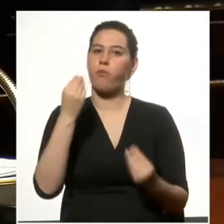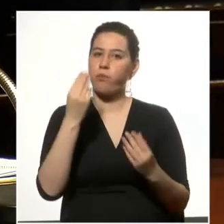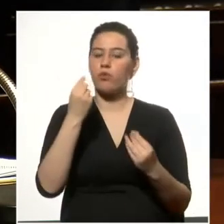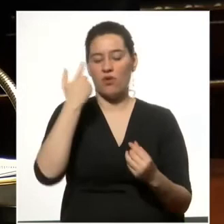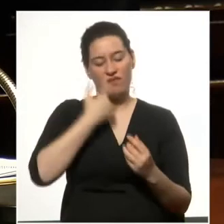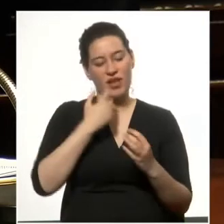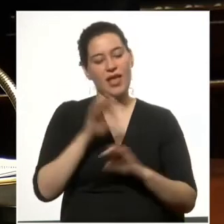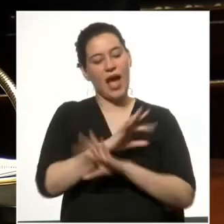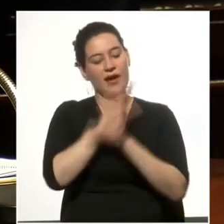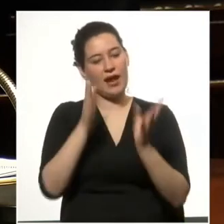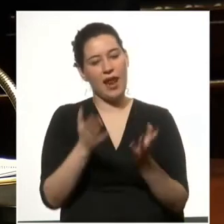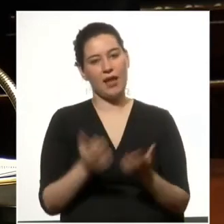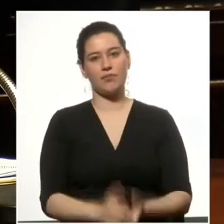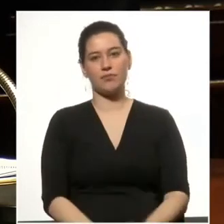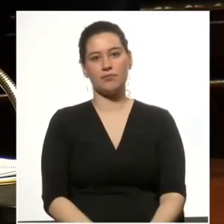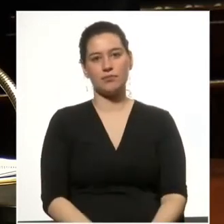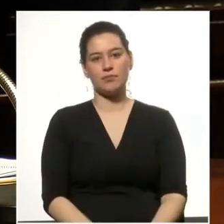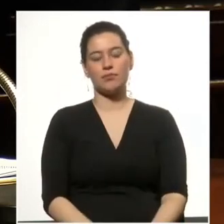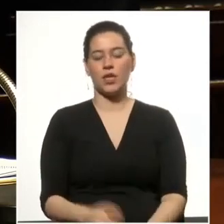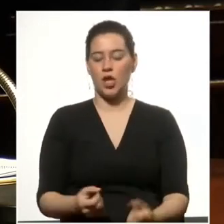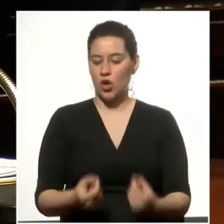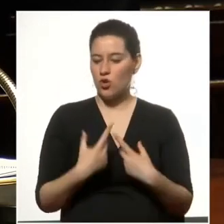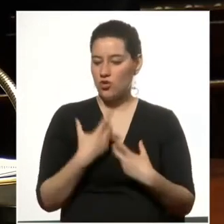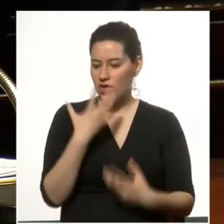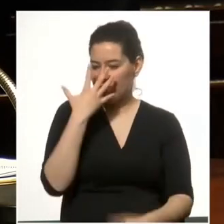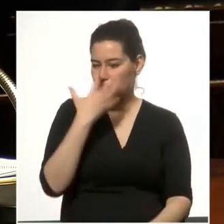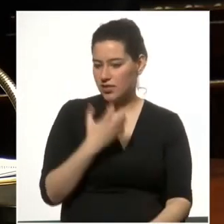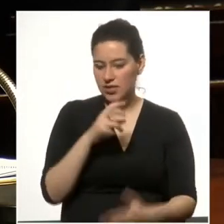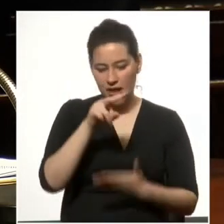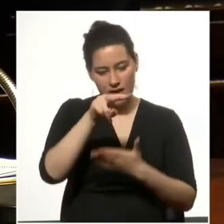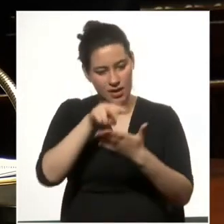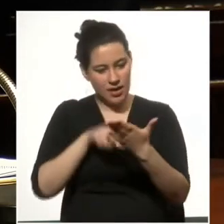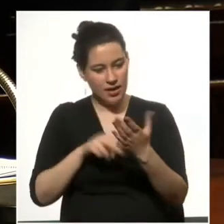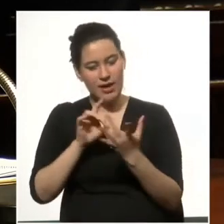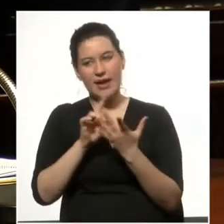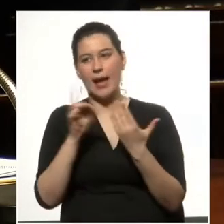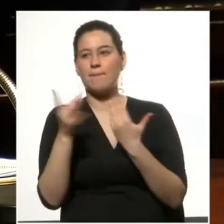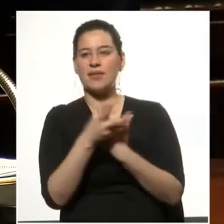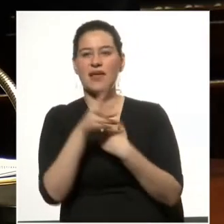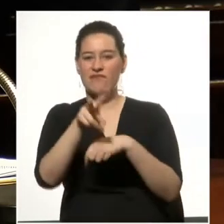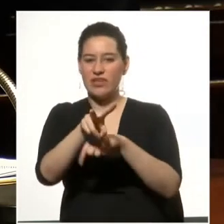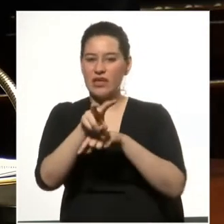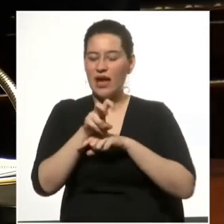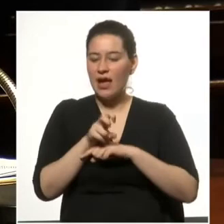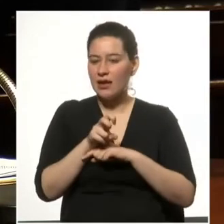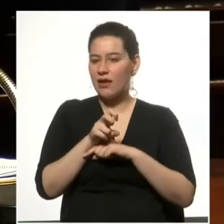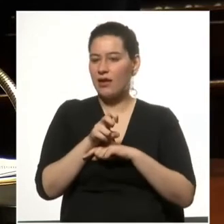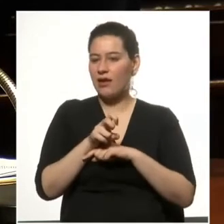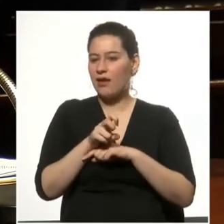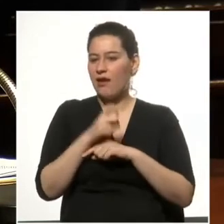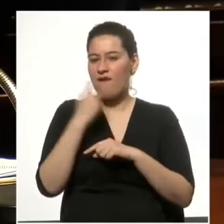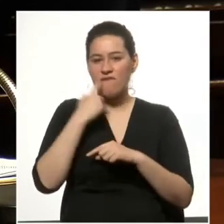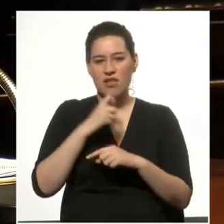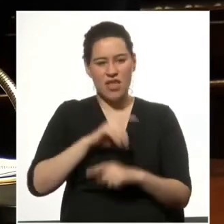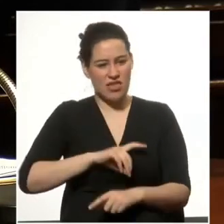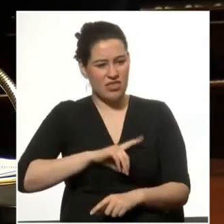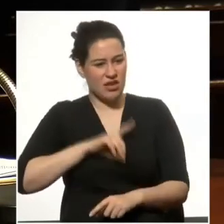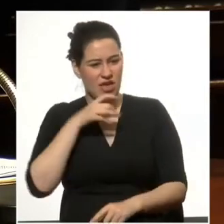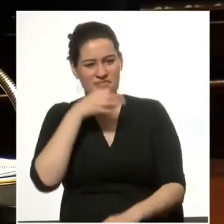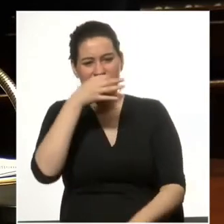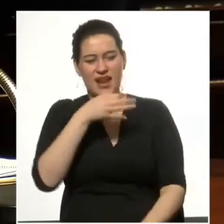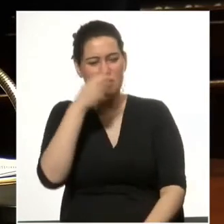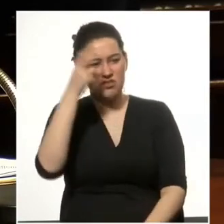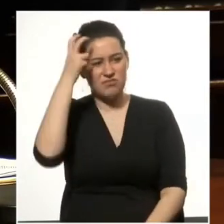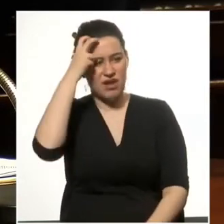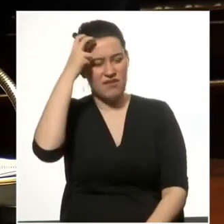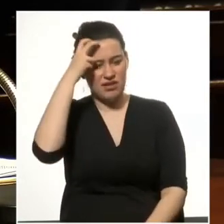aclarar. Nos da tristeza leer en la carpeta fiscal la falta de dignidad de las declaraciones de Tabaré